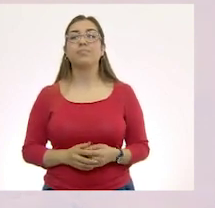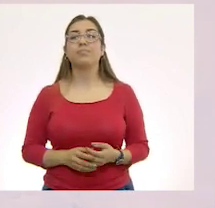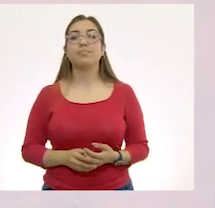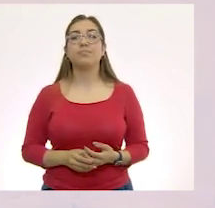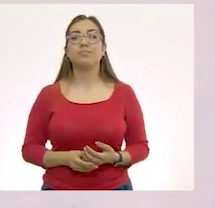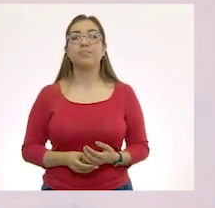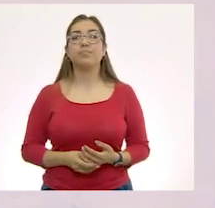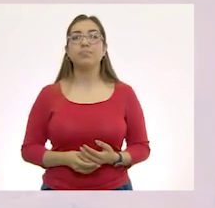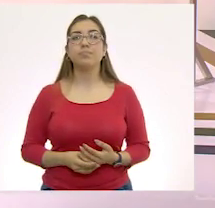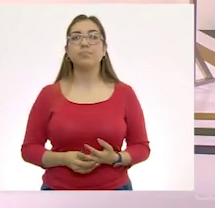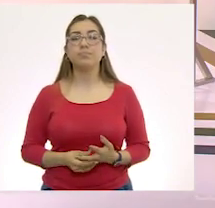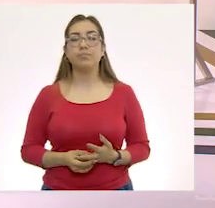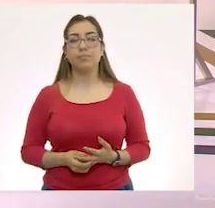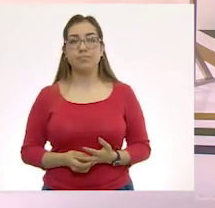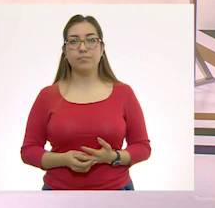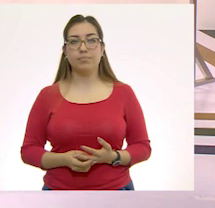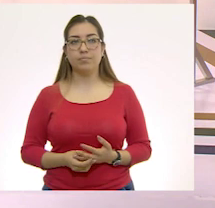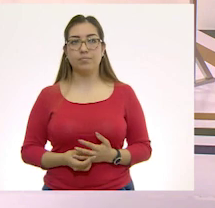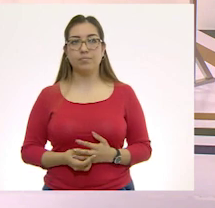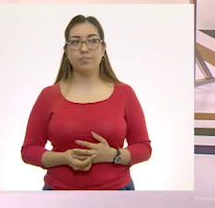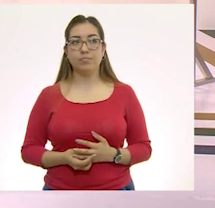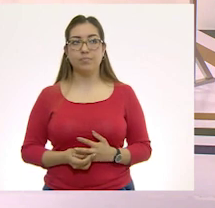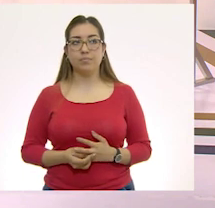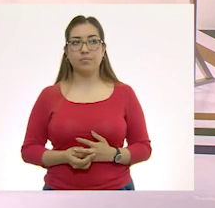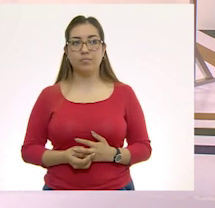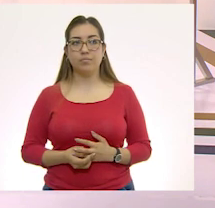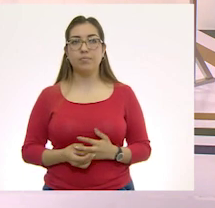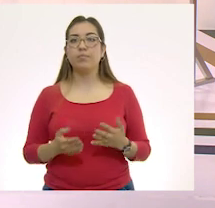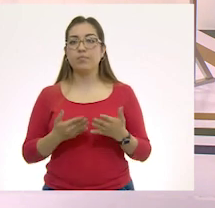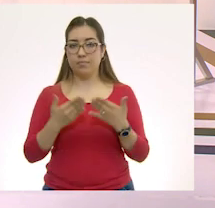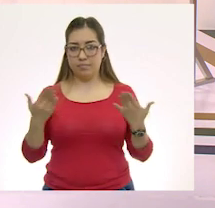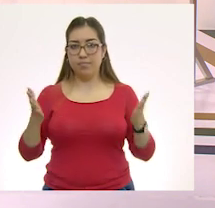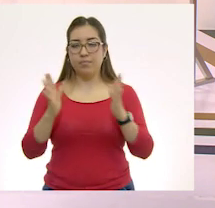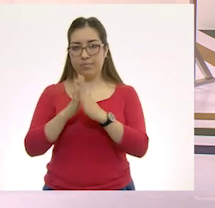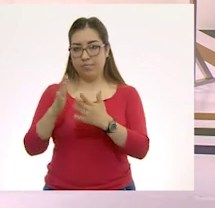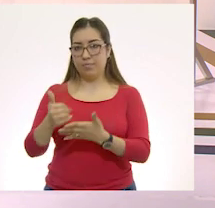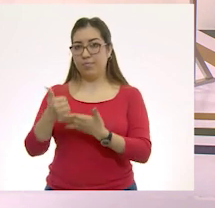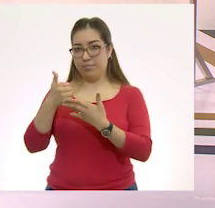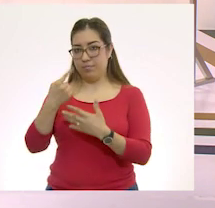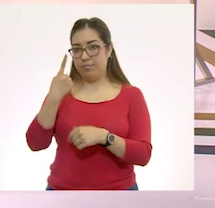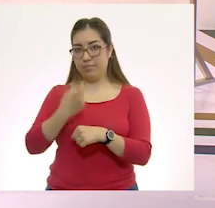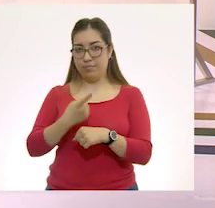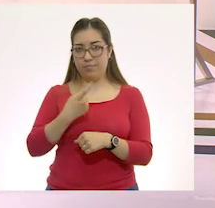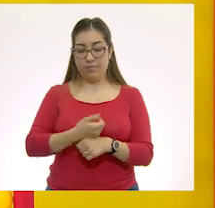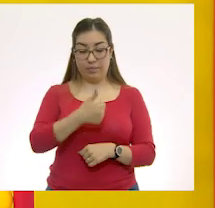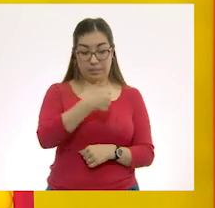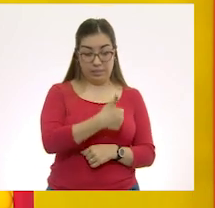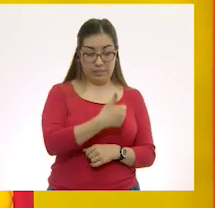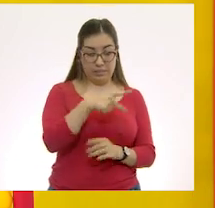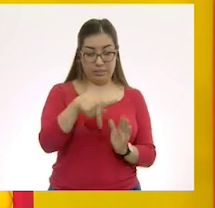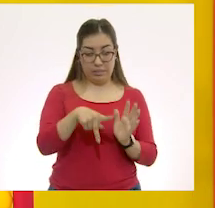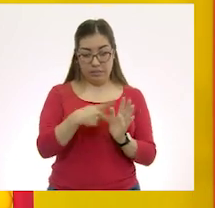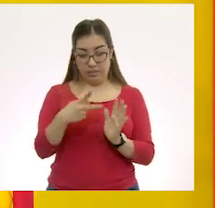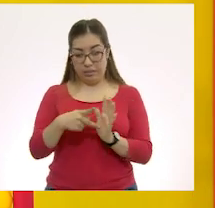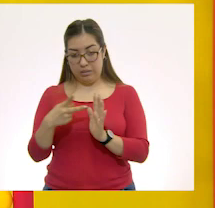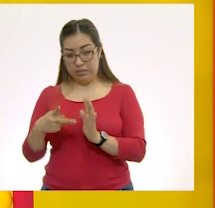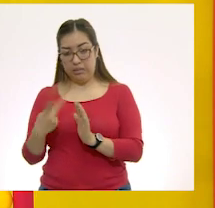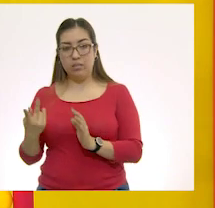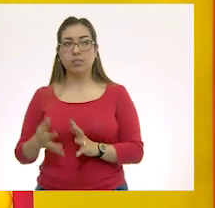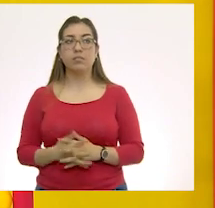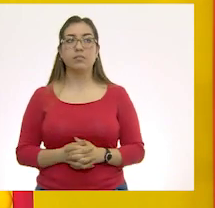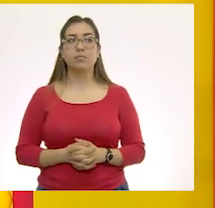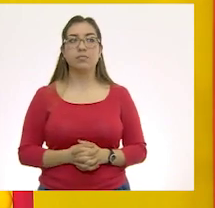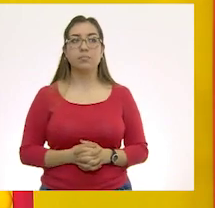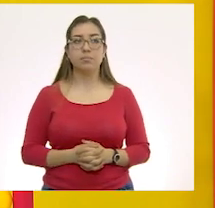pero entonces anota la primera asociación de cuanto en cuanto al 6 la primera que hicimos en hacer la primera